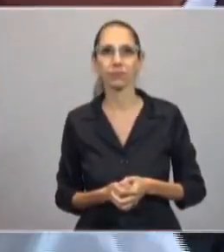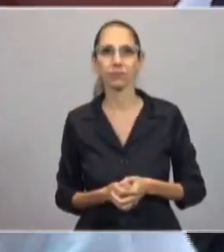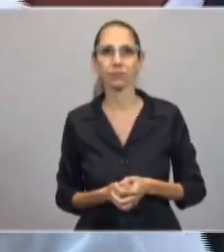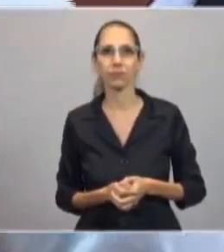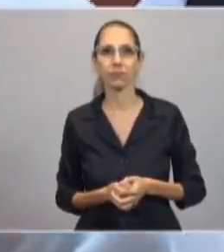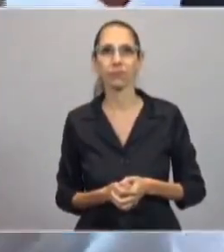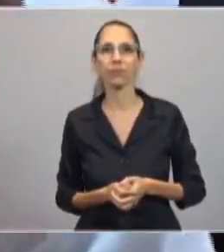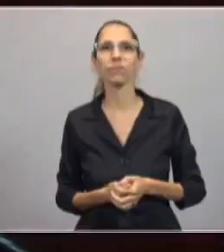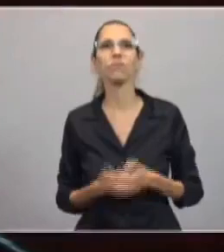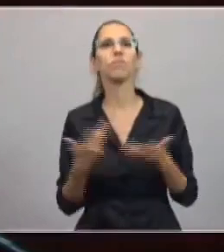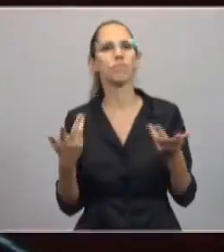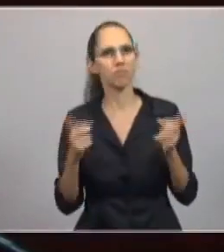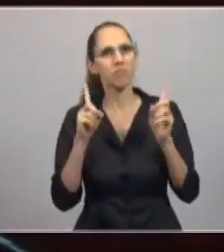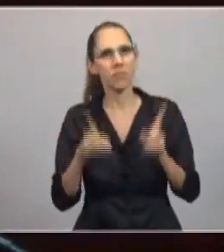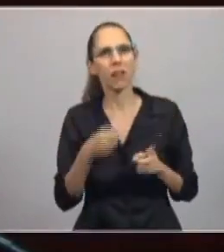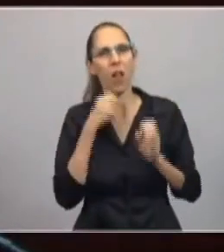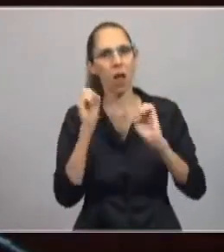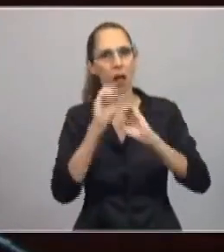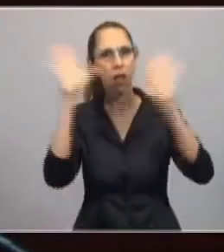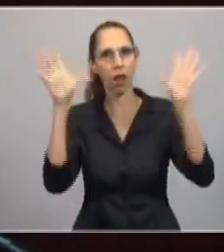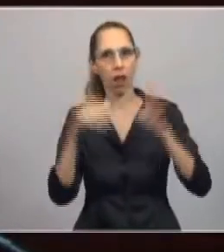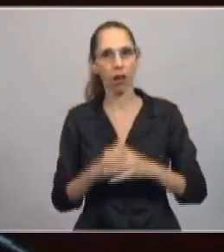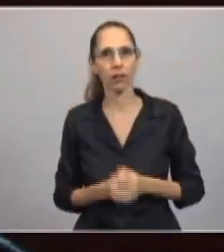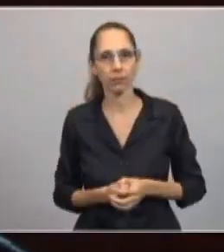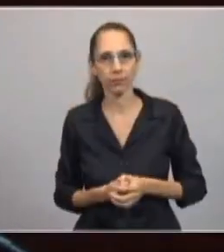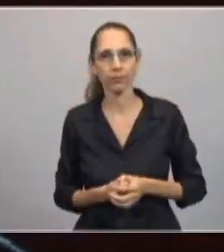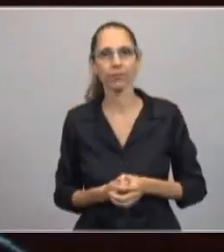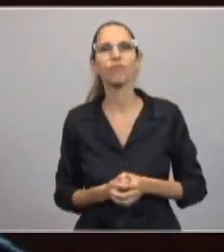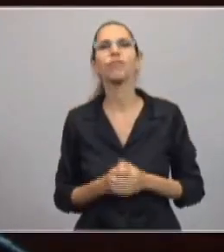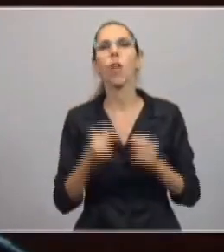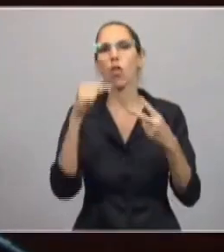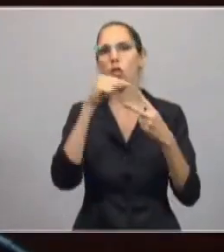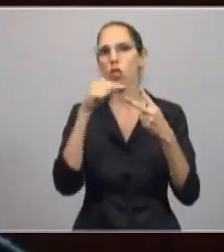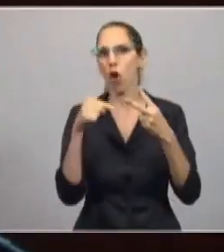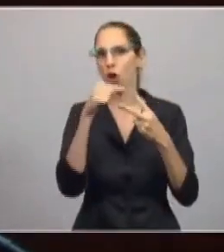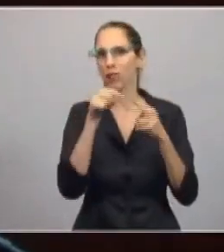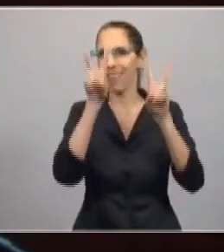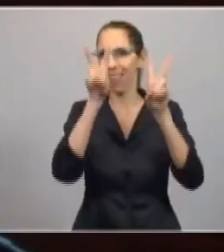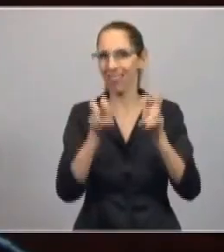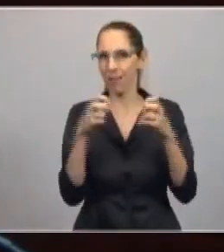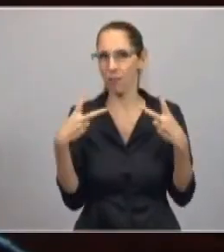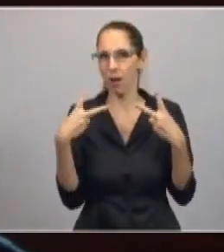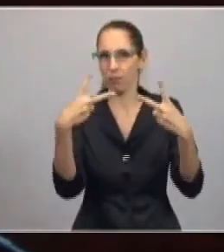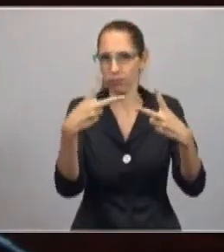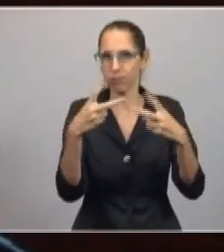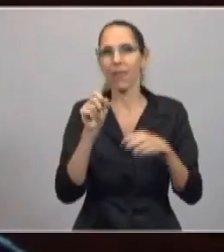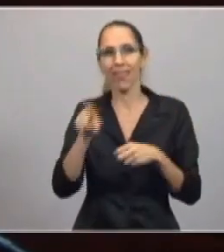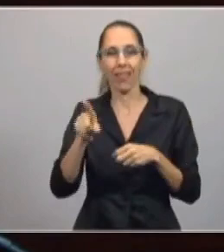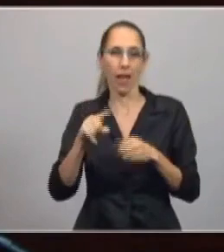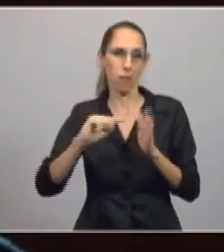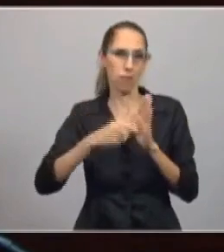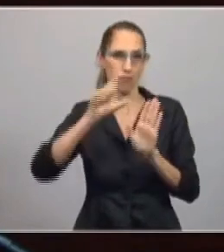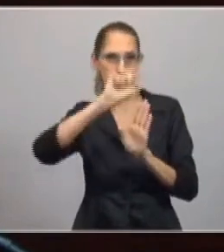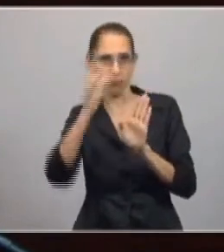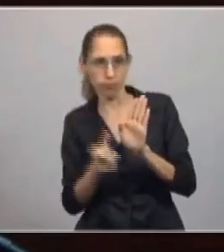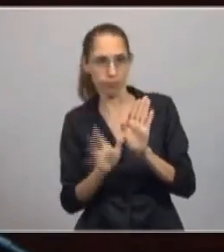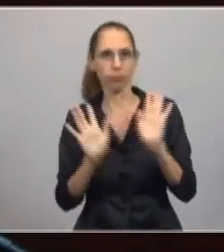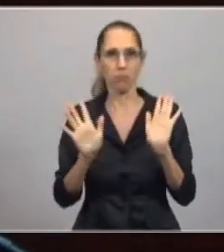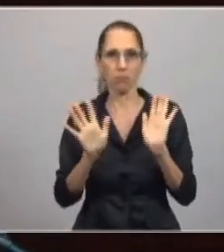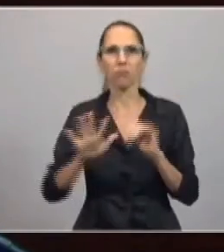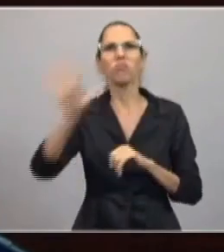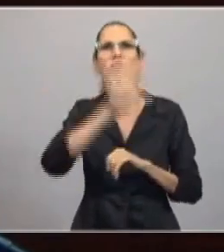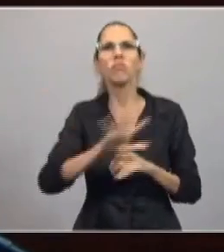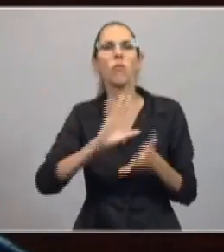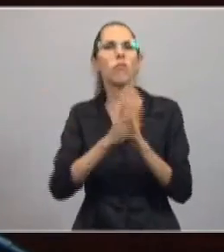Y aprovecho para aclarar brevemente dos puntos sobre el boleto en el Gran Buenos Aires. Recordemos que en